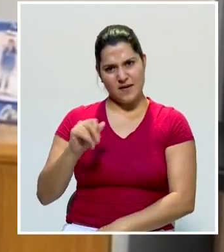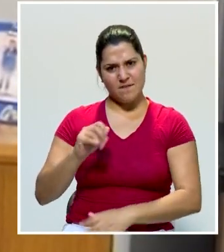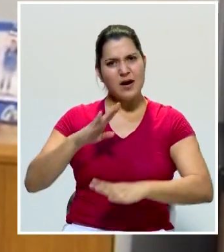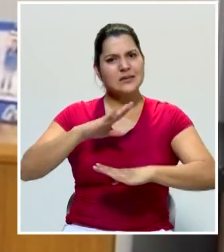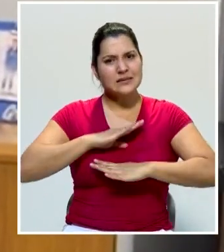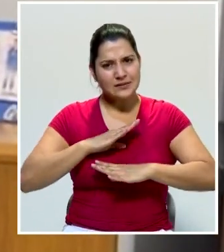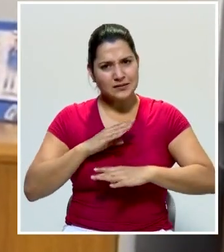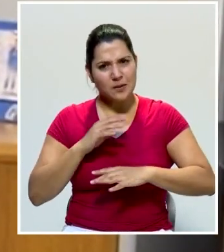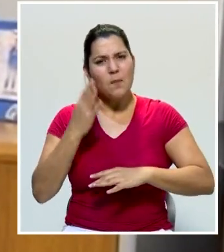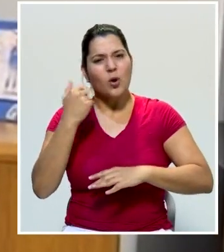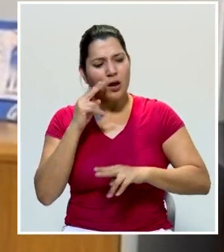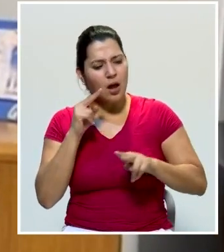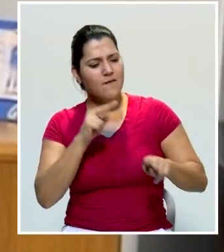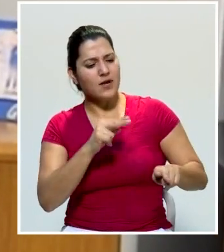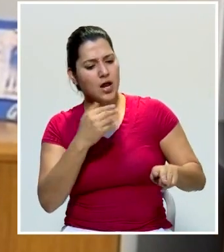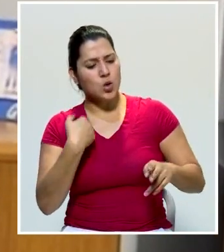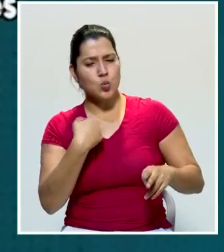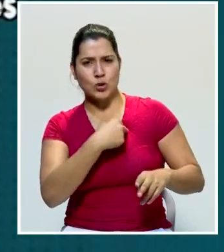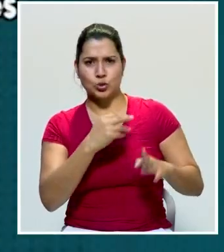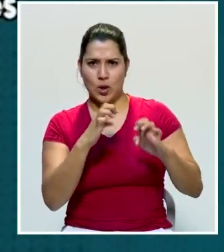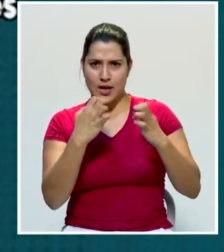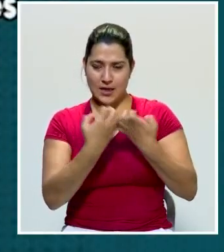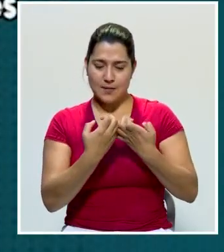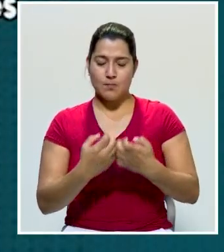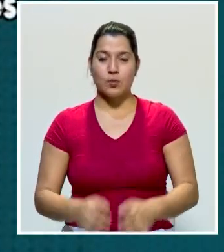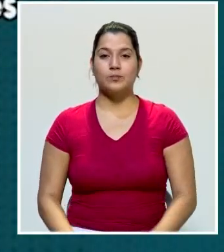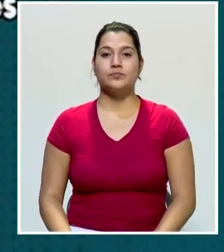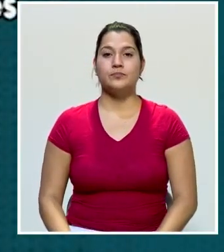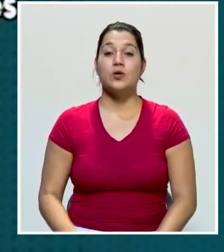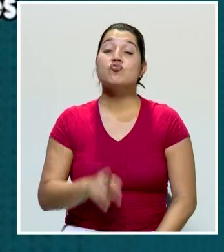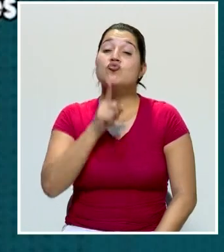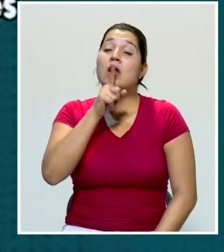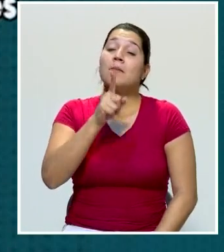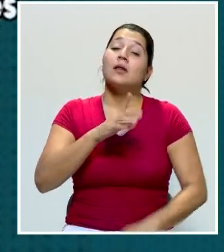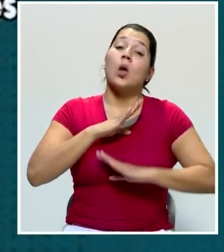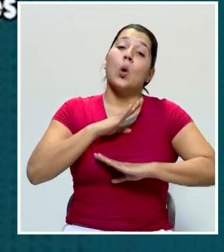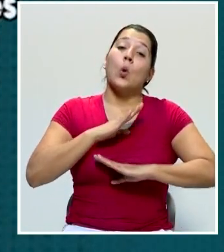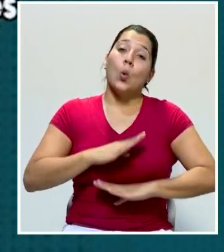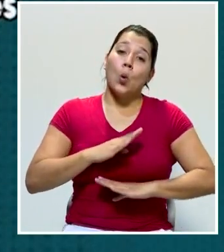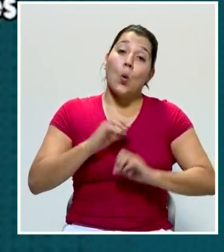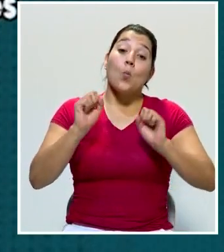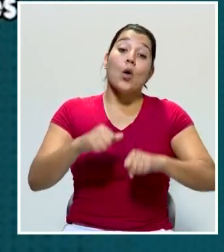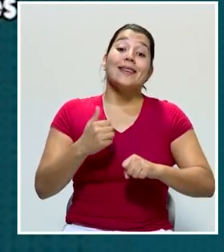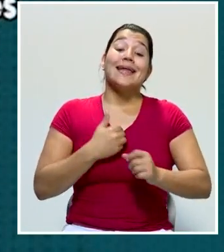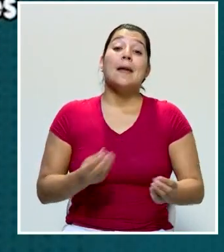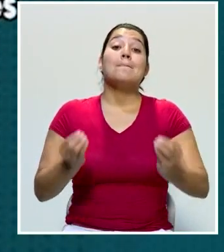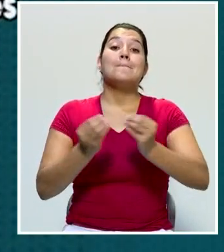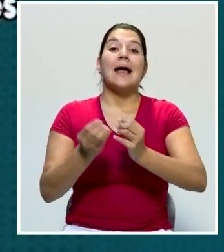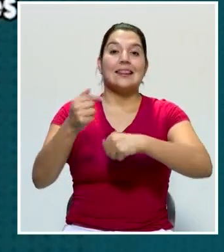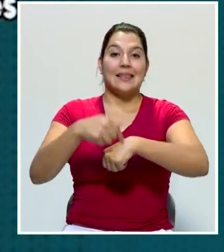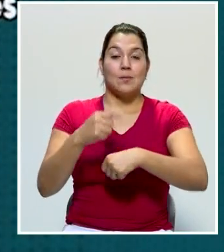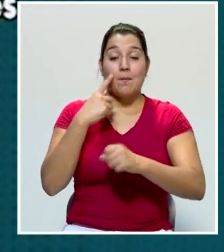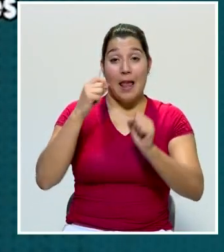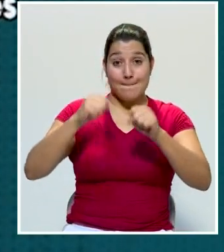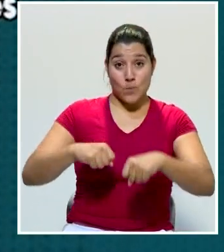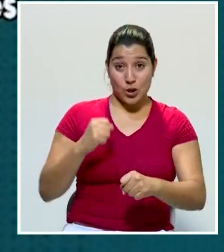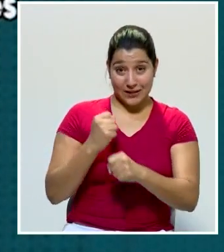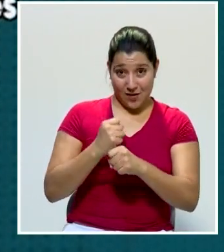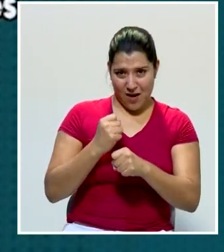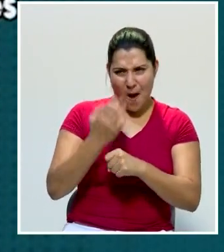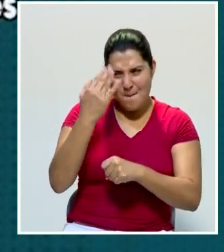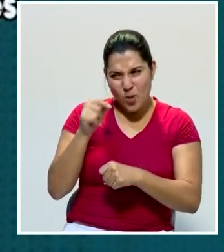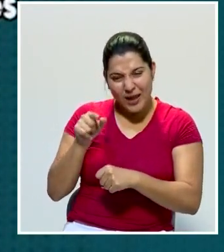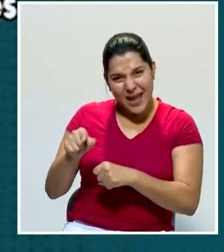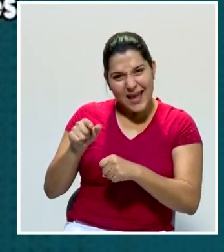hemos conformado y la forma en que hemos venido trabajando. En verdad es un alivio contar con más meses para trabajar. Este torneo estaba programado